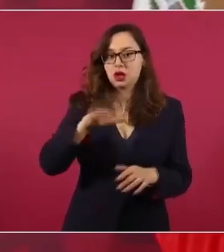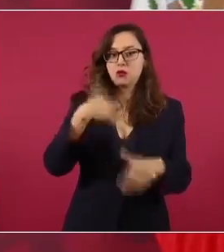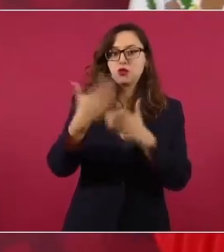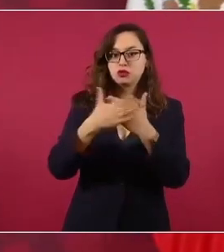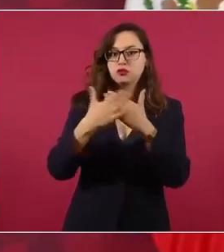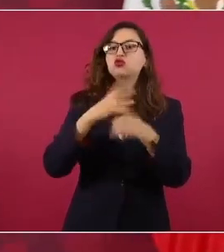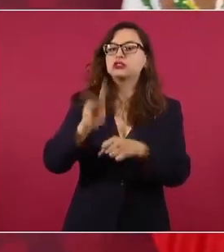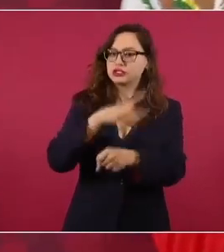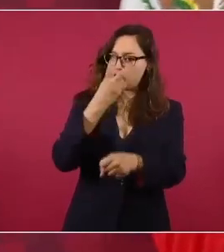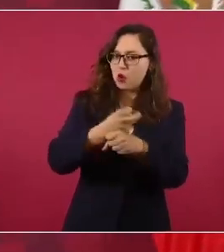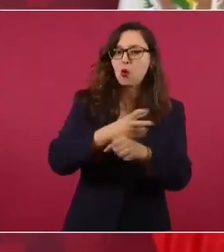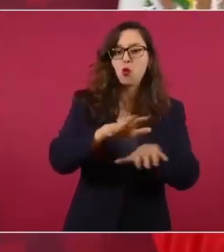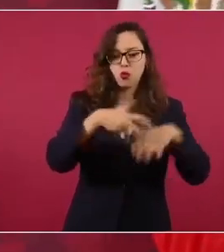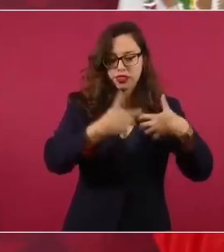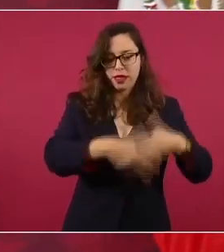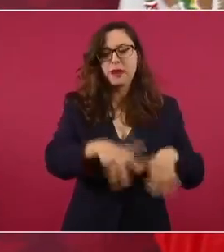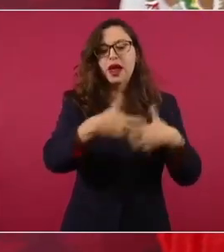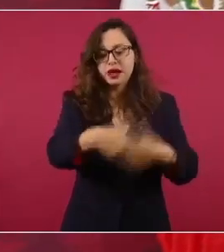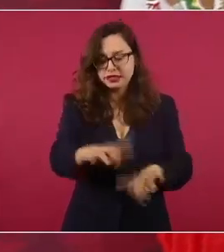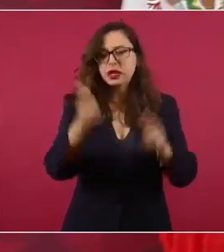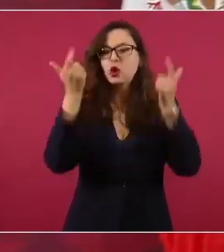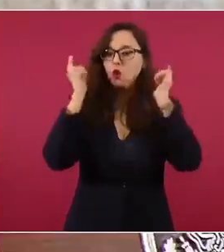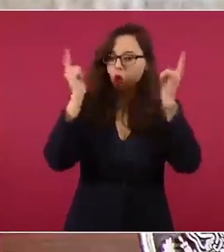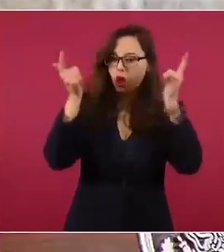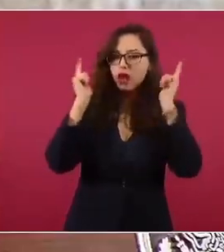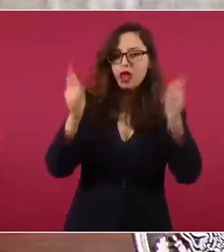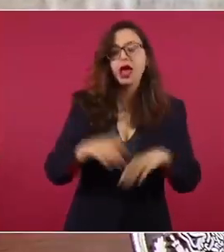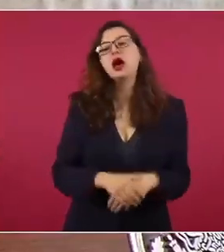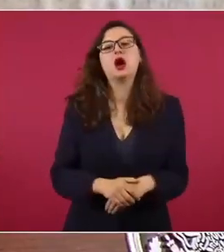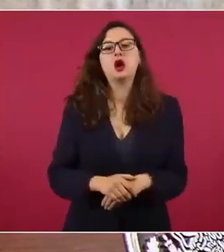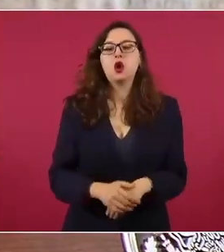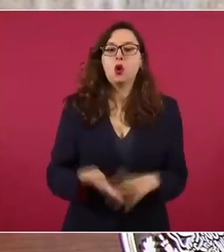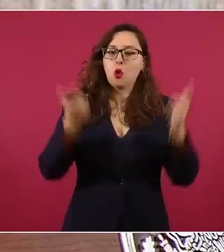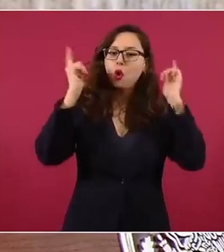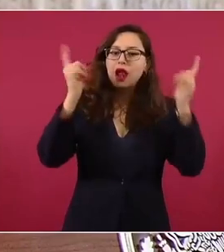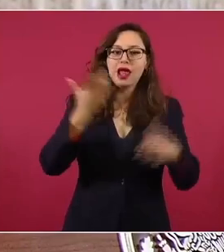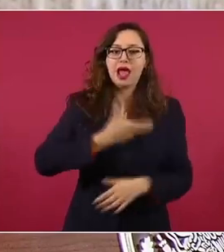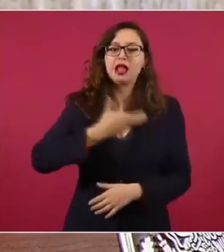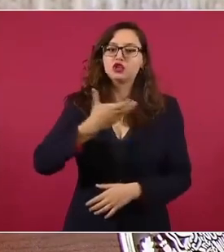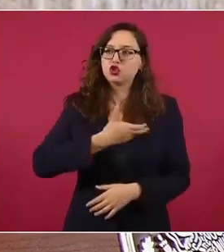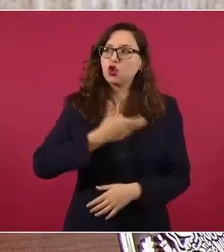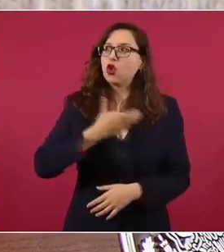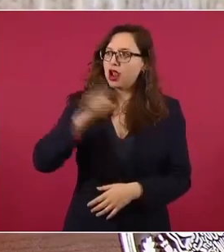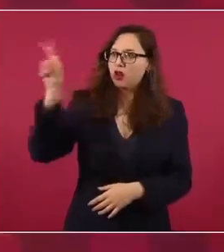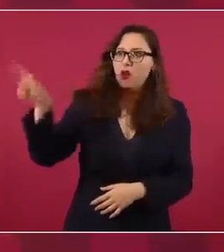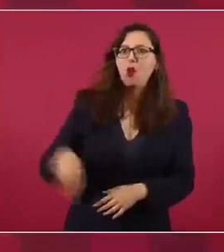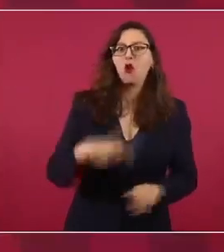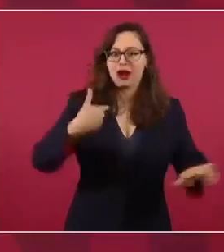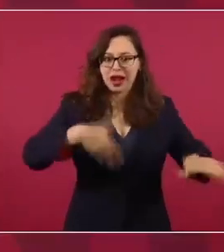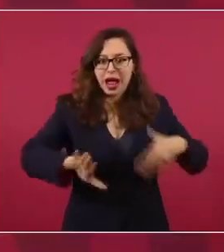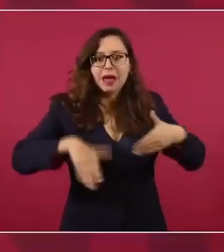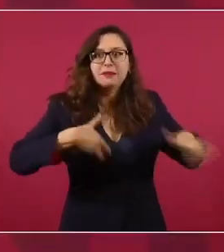de veras. Y al Zócalo y caminan más y se